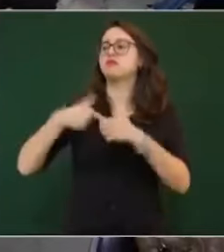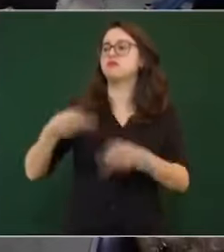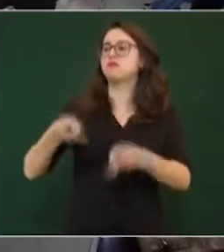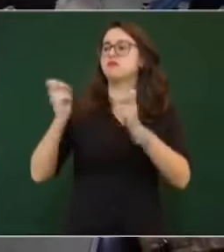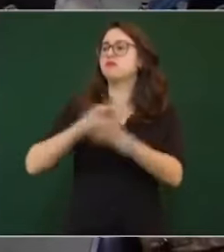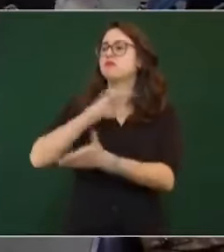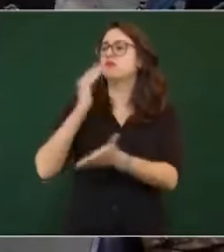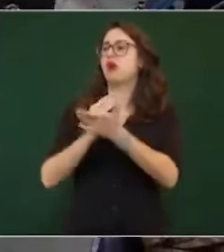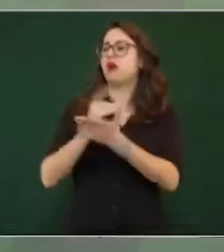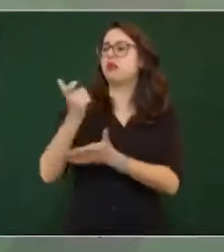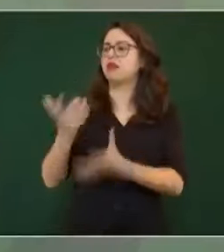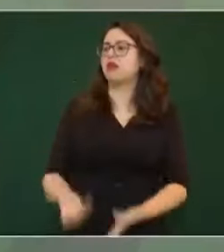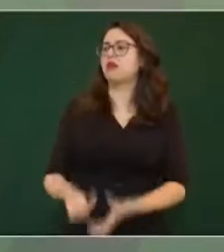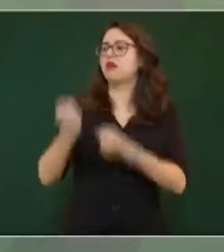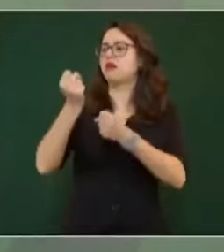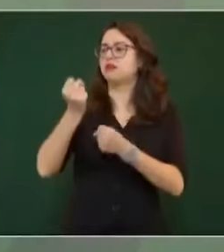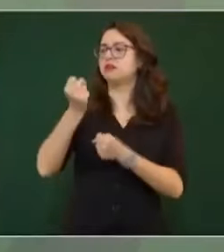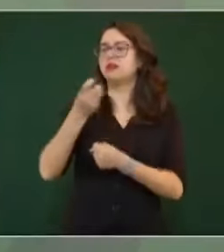307 mil millones.